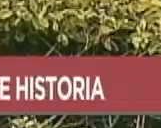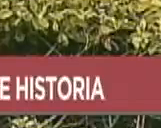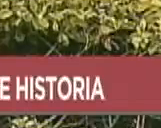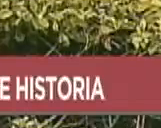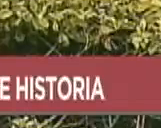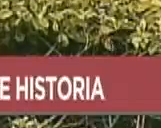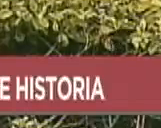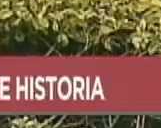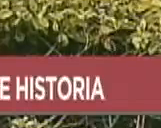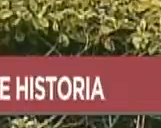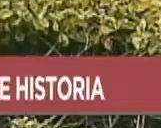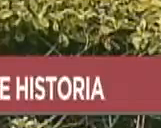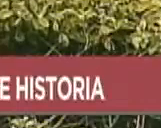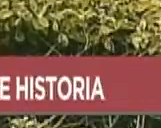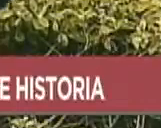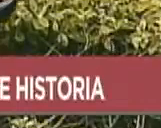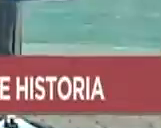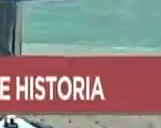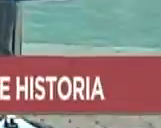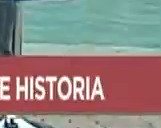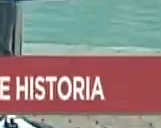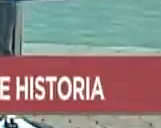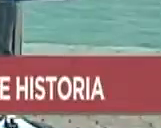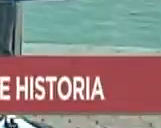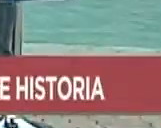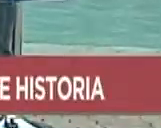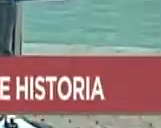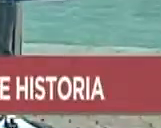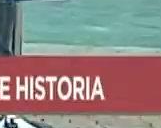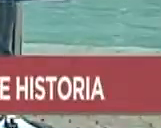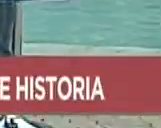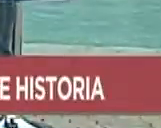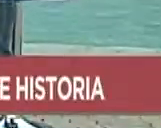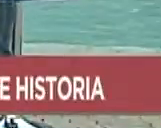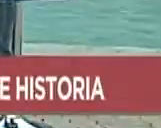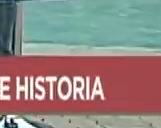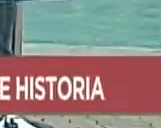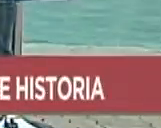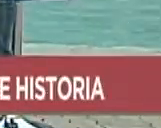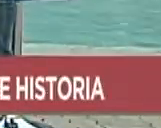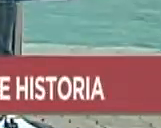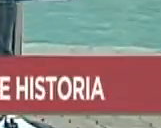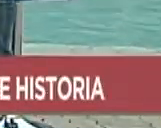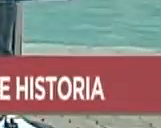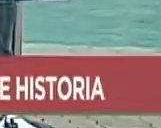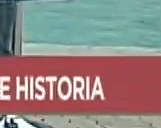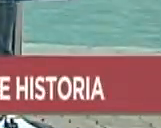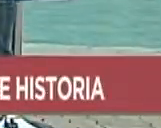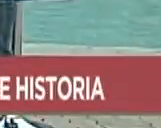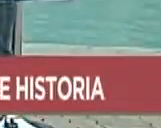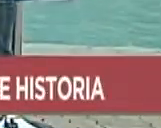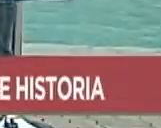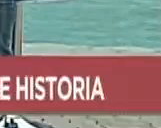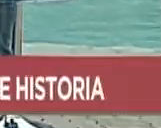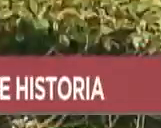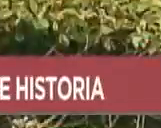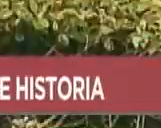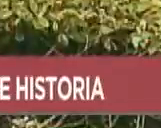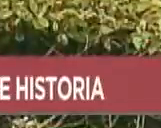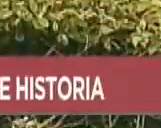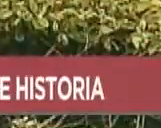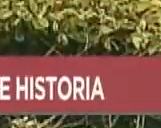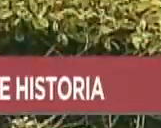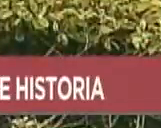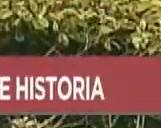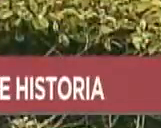que lo que hace es prolongar las relaciones de dominación lo mismo con nuestros abuelos esclavizados del africano